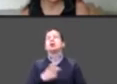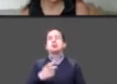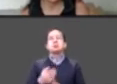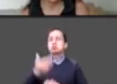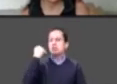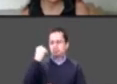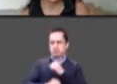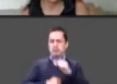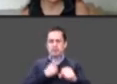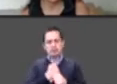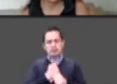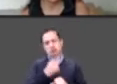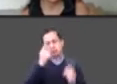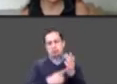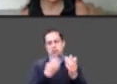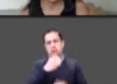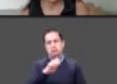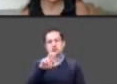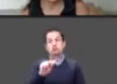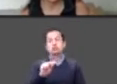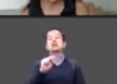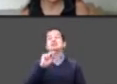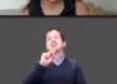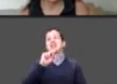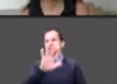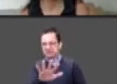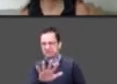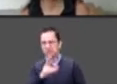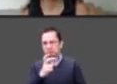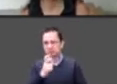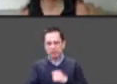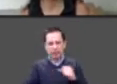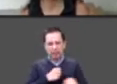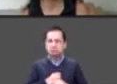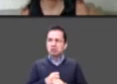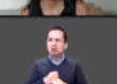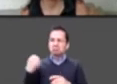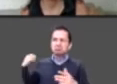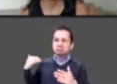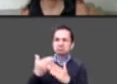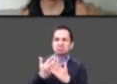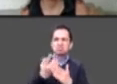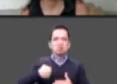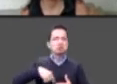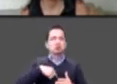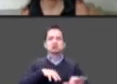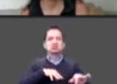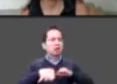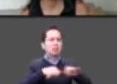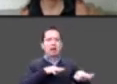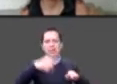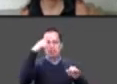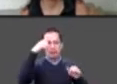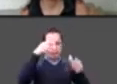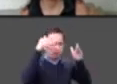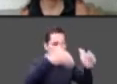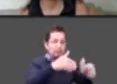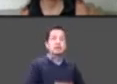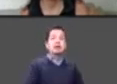que desde ese entonces hemos trabajado para que las y los jóvenes entre 13 y 29 años, que es el rango que nos